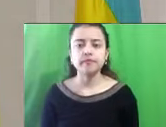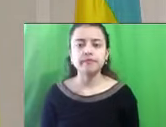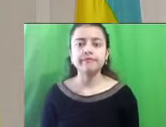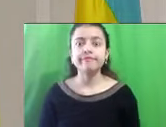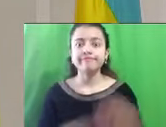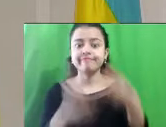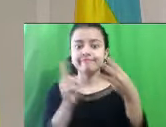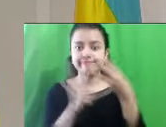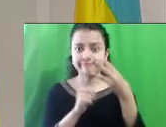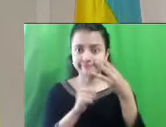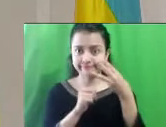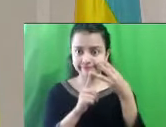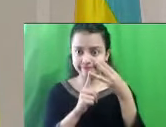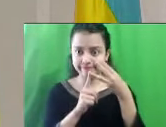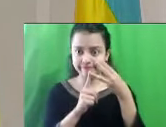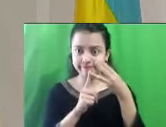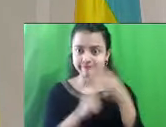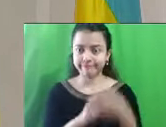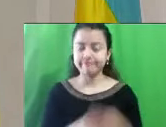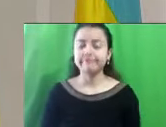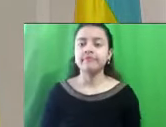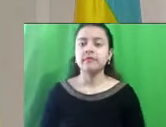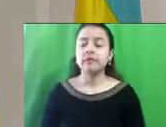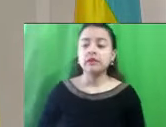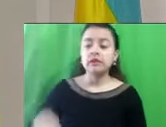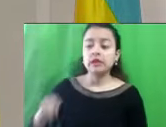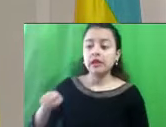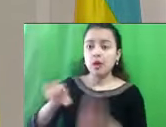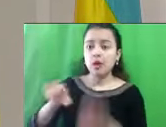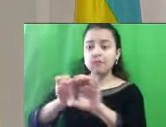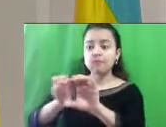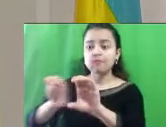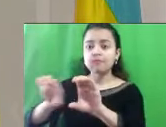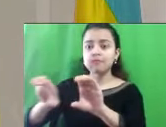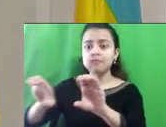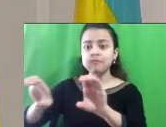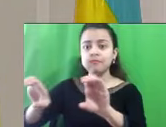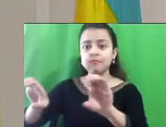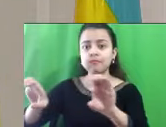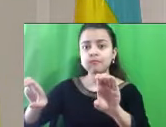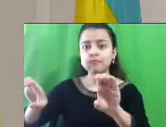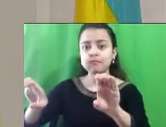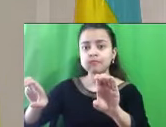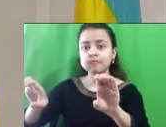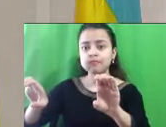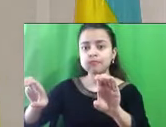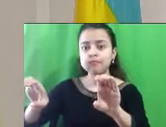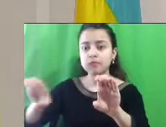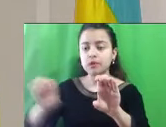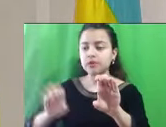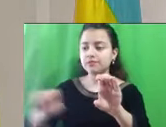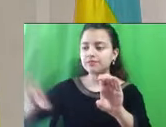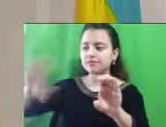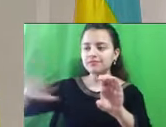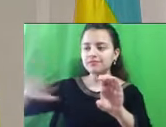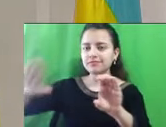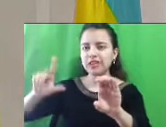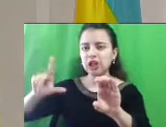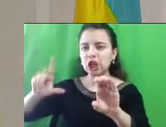al oleoducto que conduce el hidrocarburo hacia Bogotá en el sector Los Manzanos. Este derrame